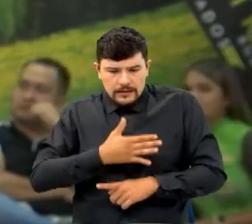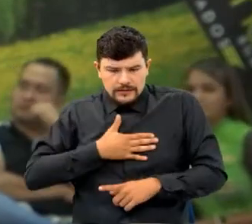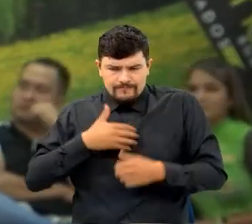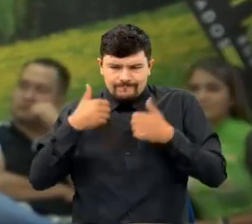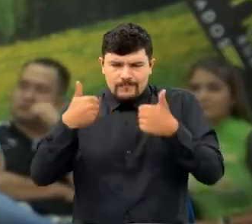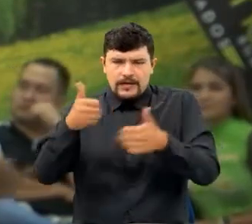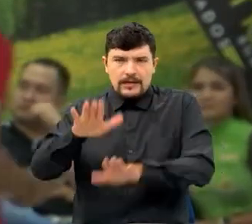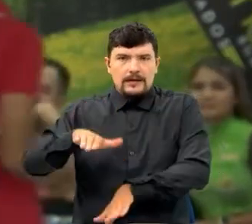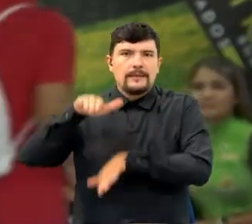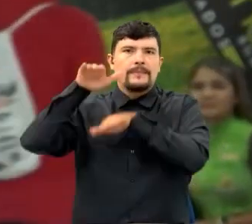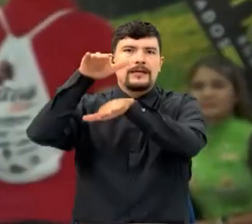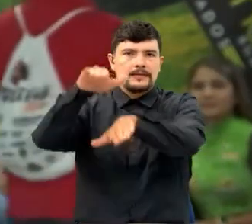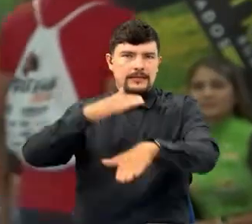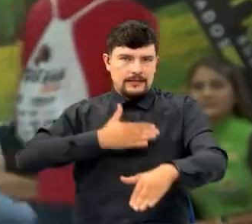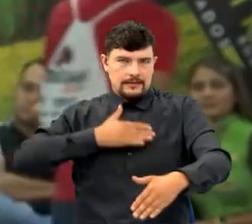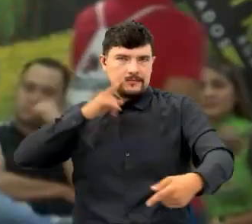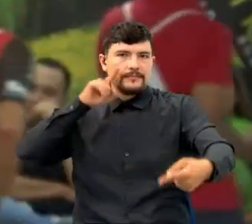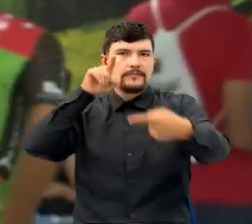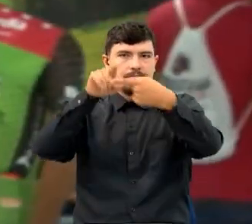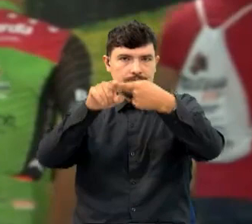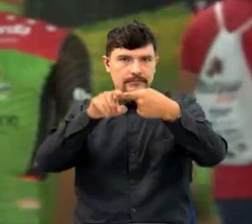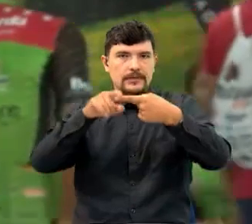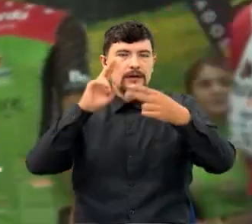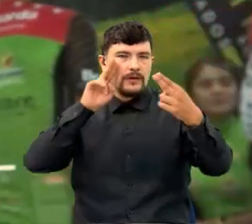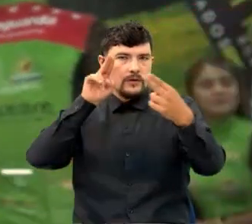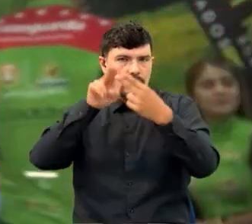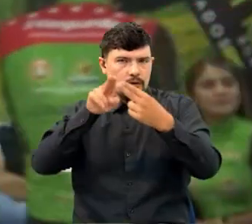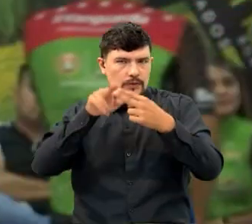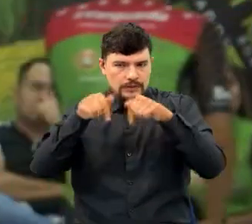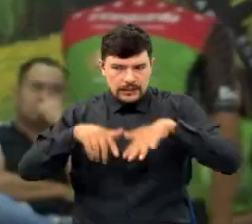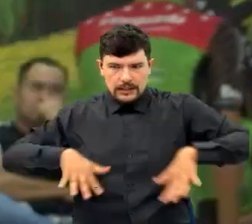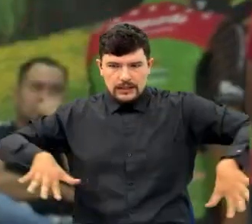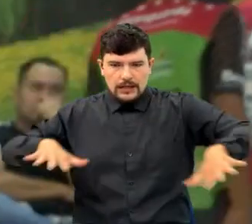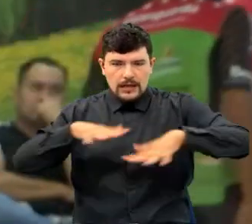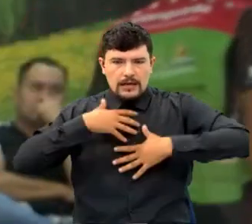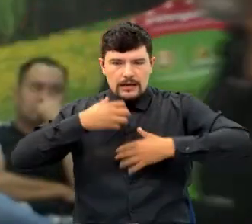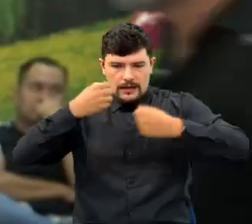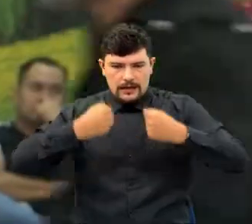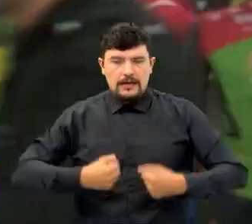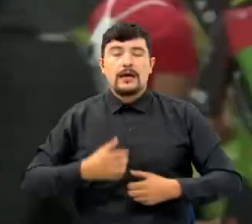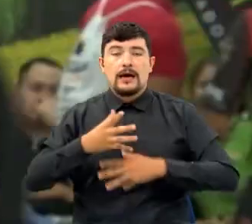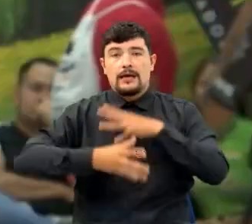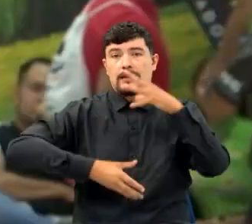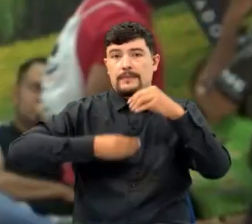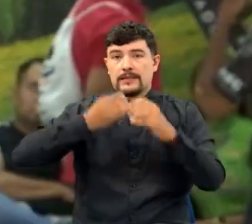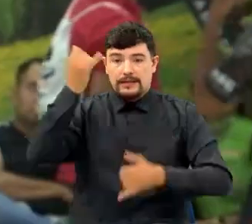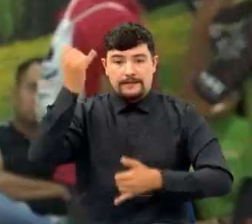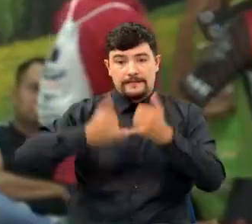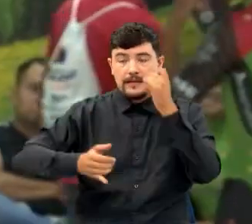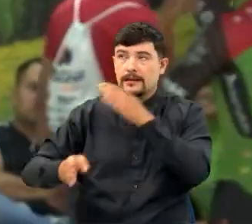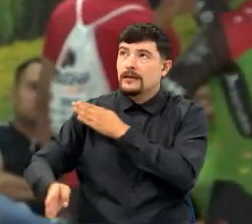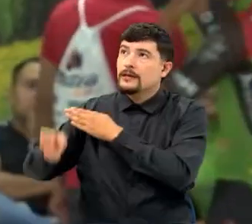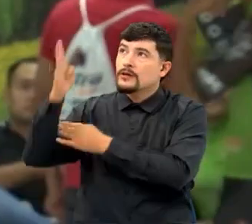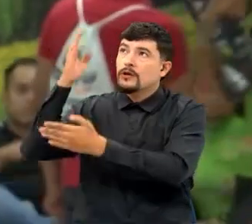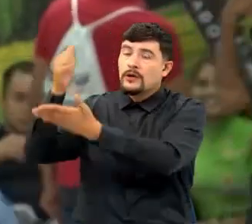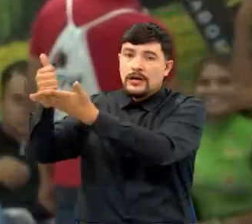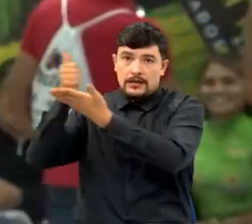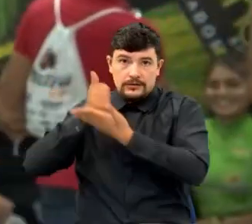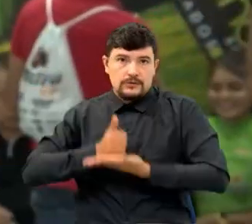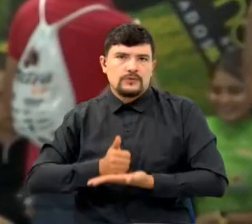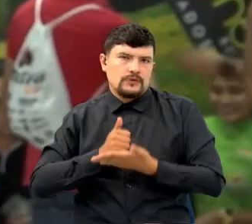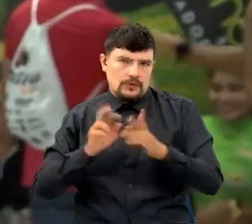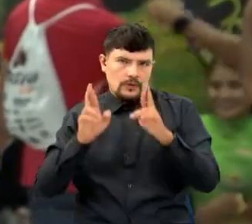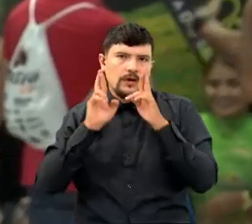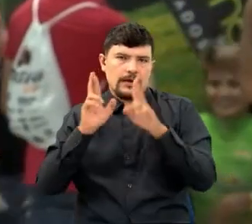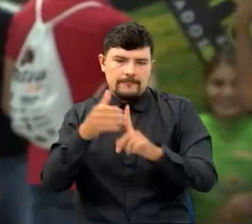representación en nuestro objetivo, darnos a conocer acá en casa y culminar de la mejor manera. Que Dios nos ayude y